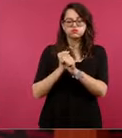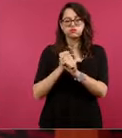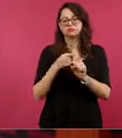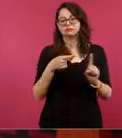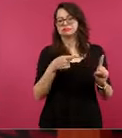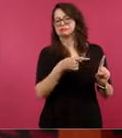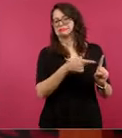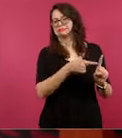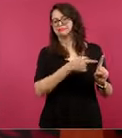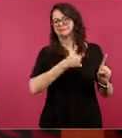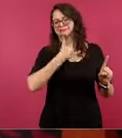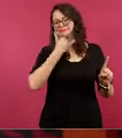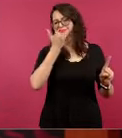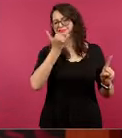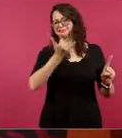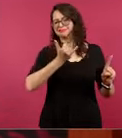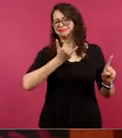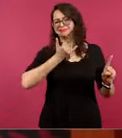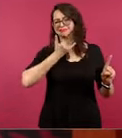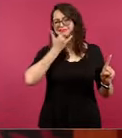errores.